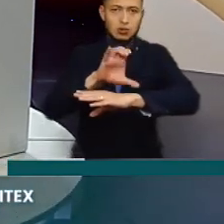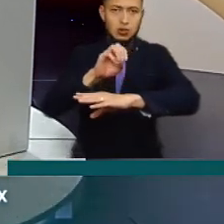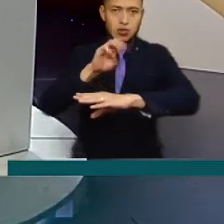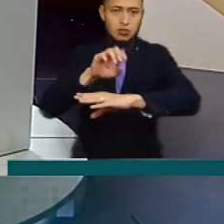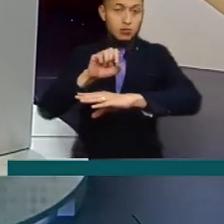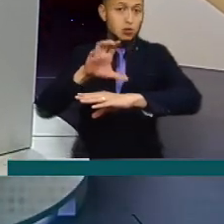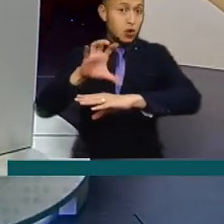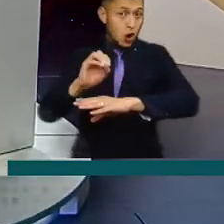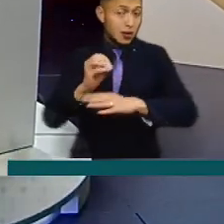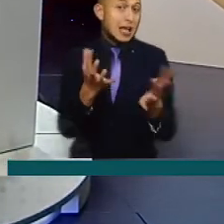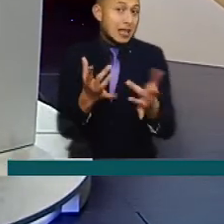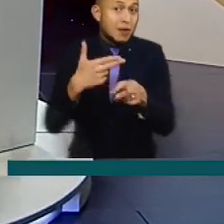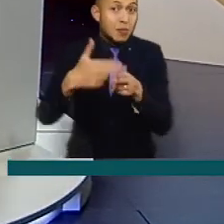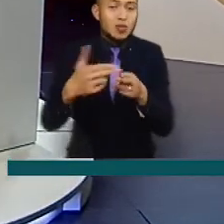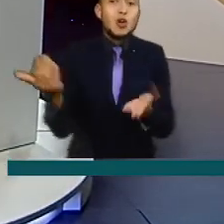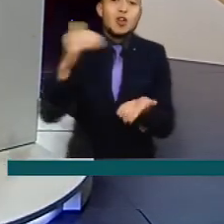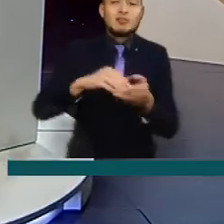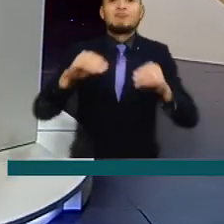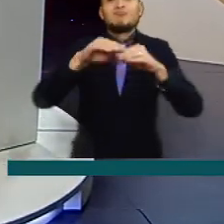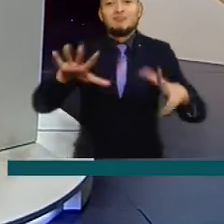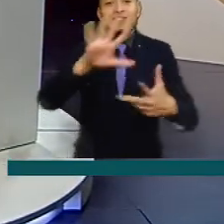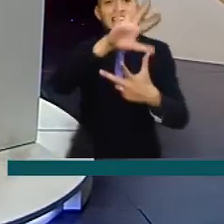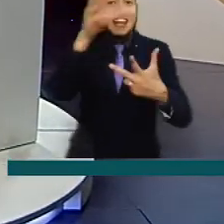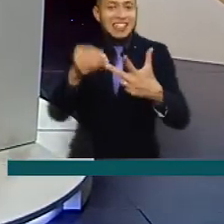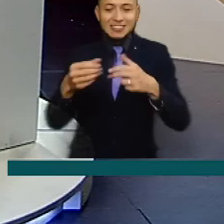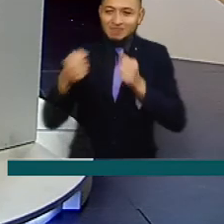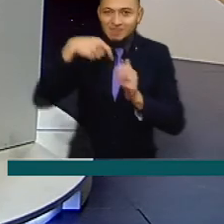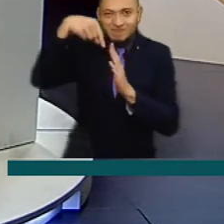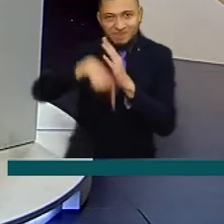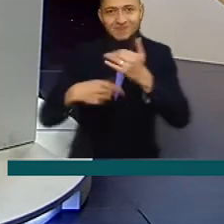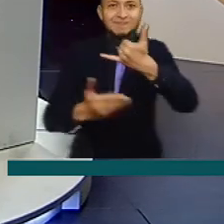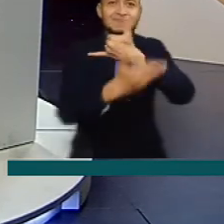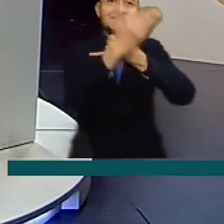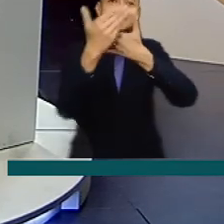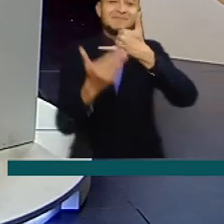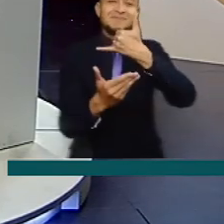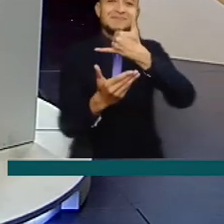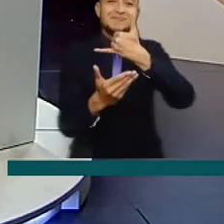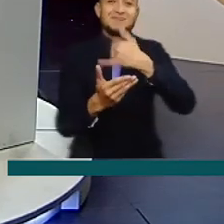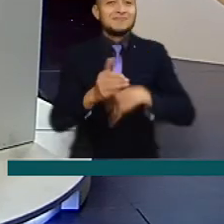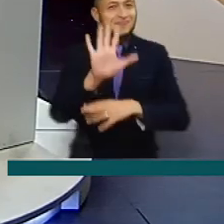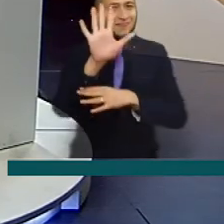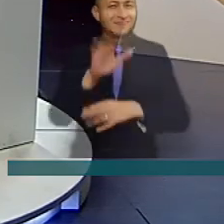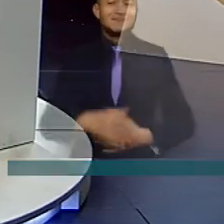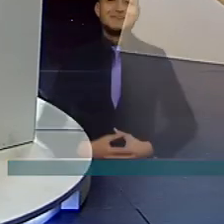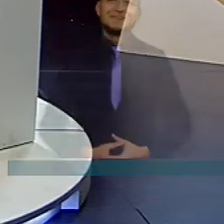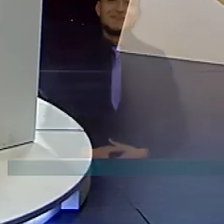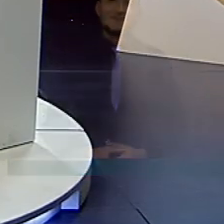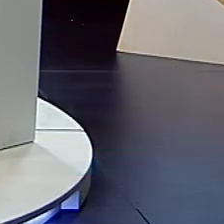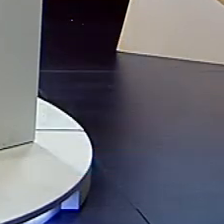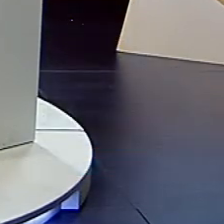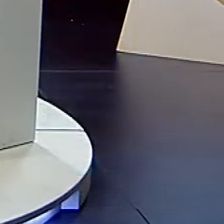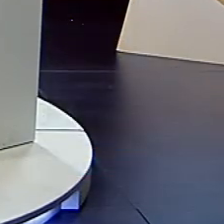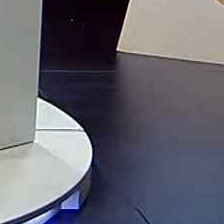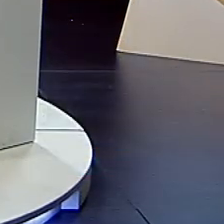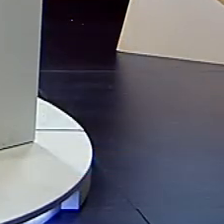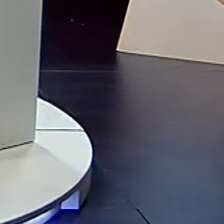www.canal13.com.co. Los esperamos en una nueva emisión de Enlace 13, periodismo a profundidad en nuestras regiones.